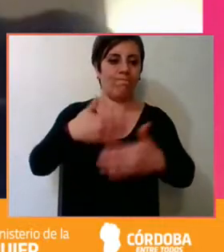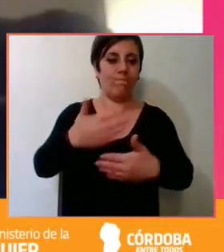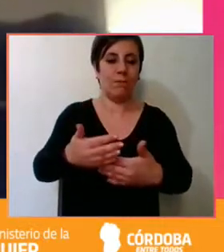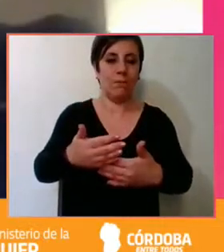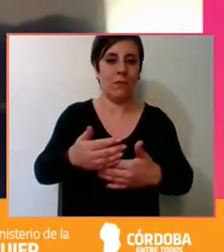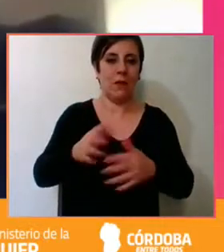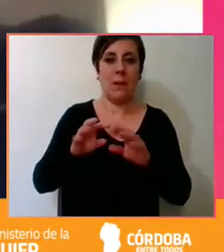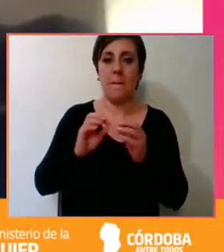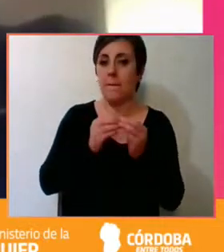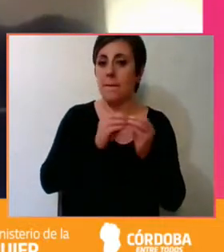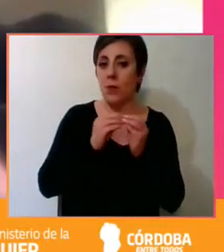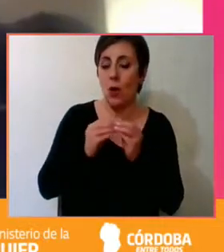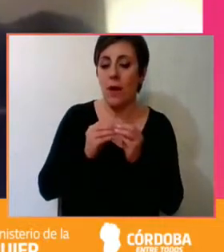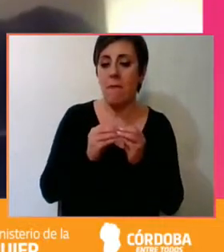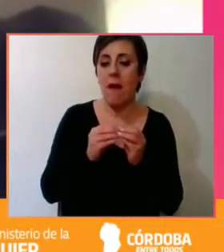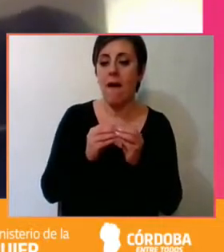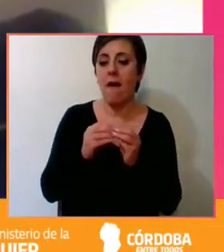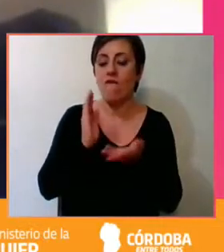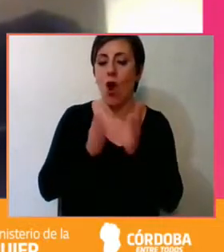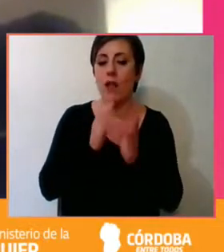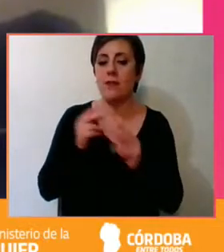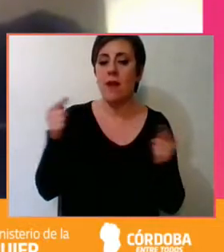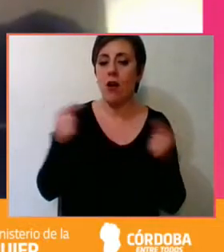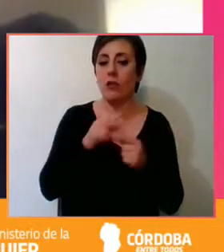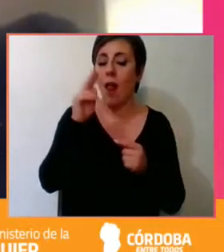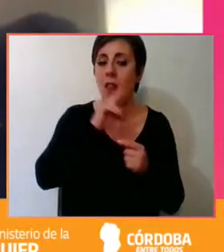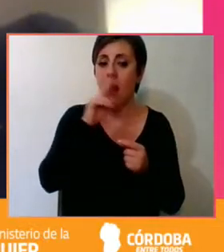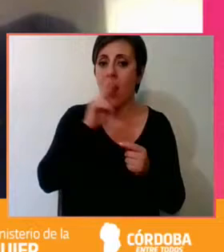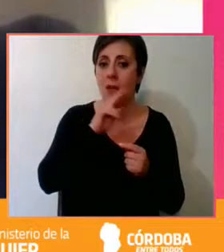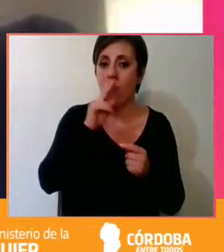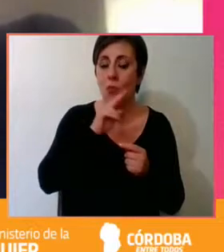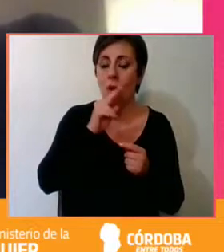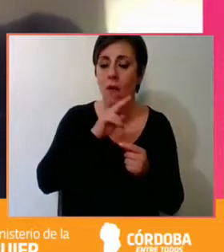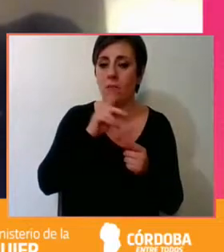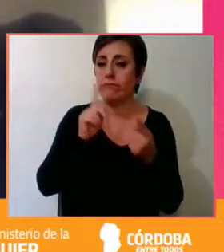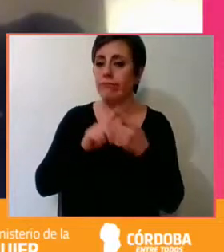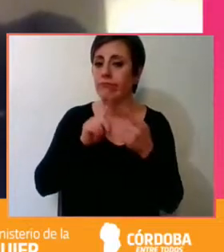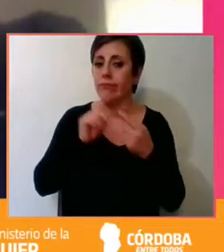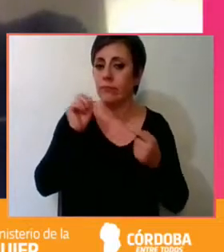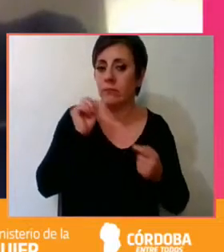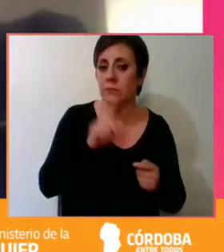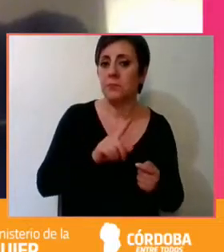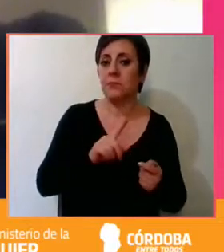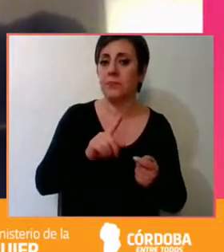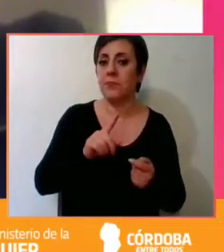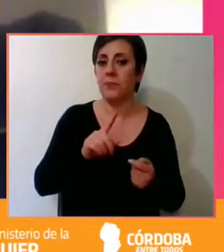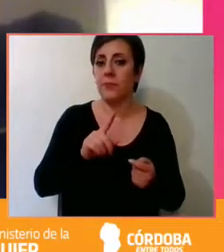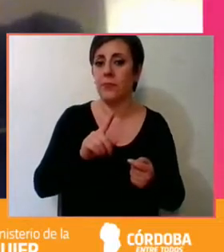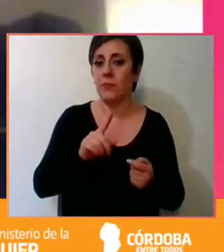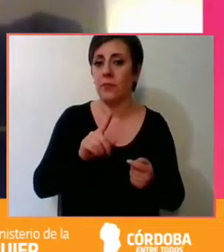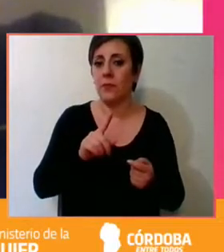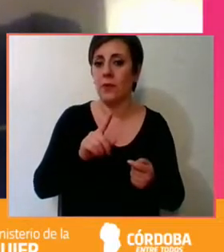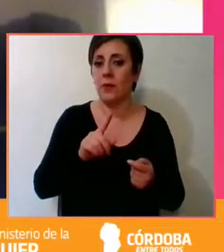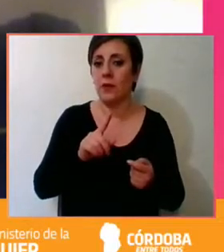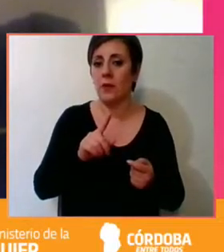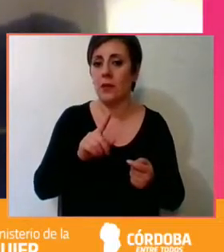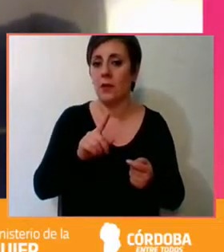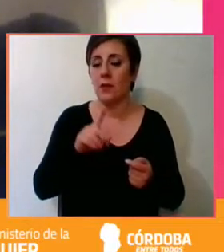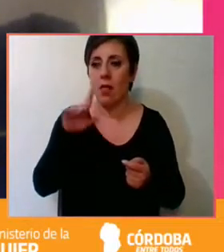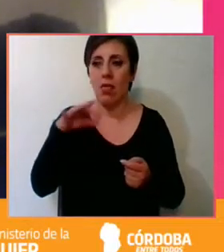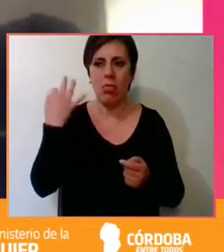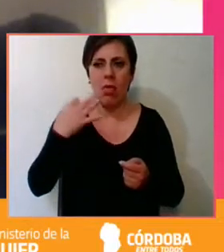problema de la violencia contra la mujer tiene fundamentalmente que ver con el restablecimiento de los derechos